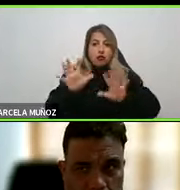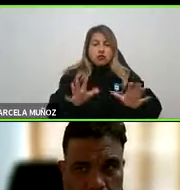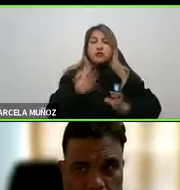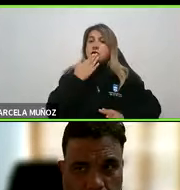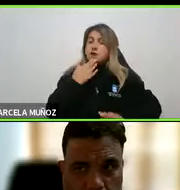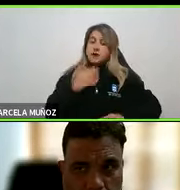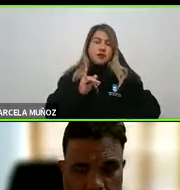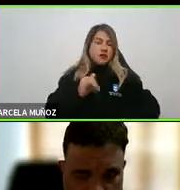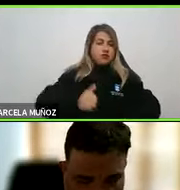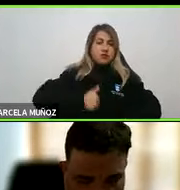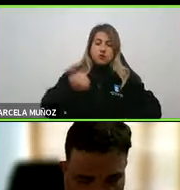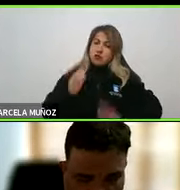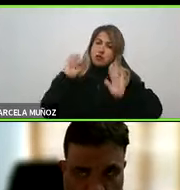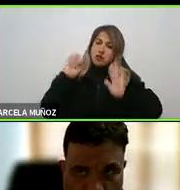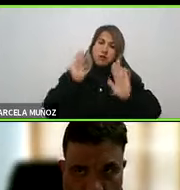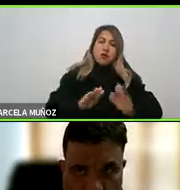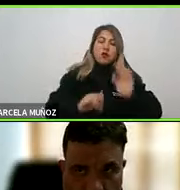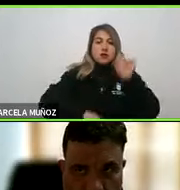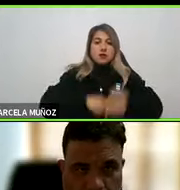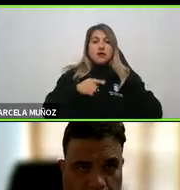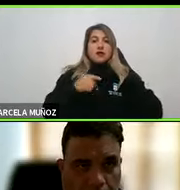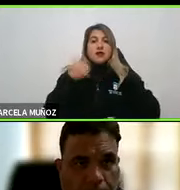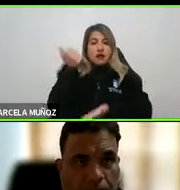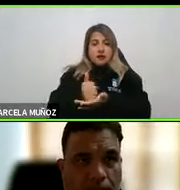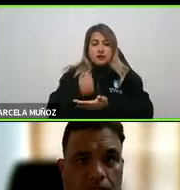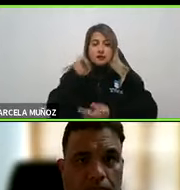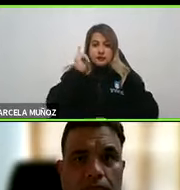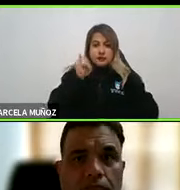completa disposición, alcaldesa.